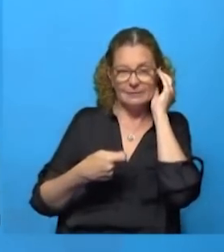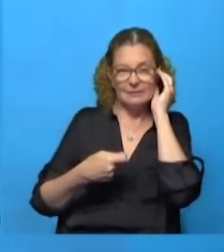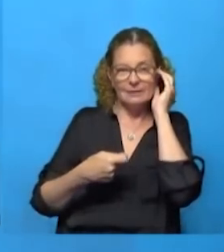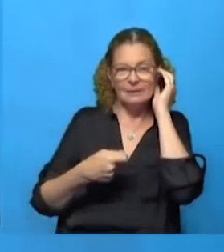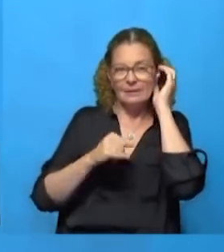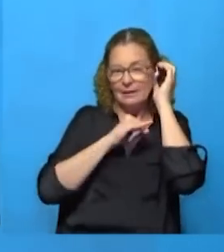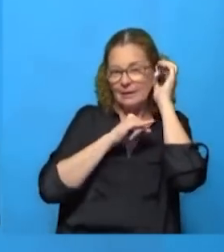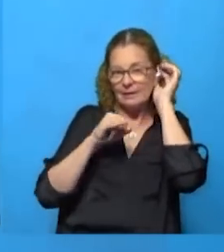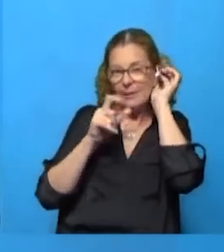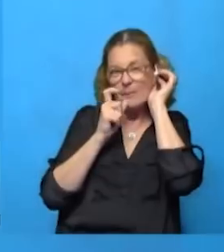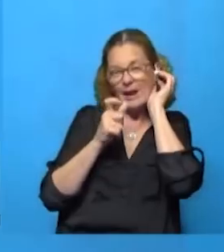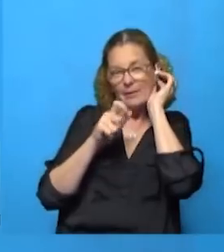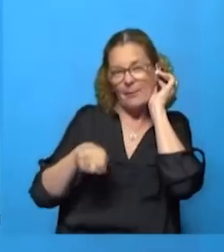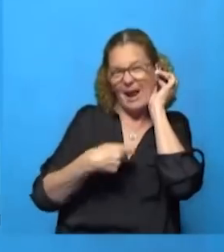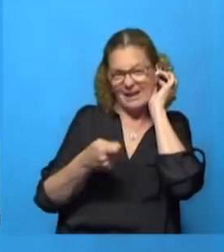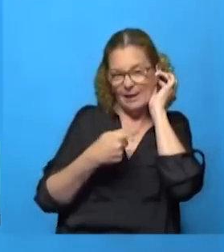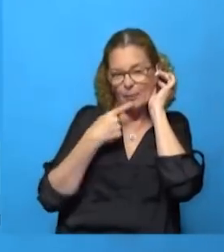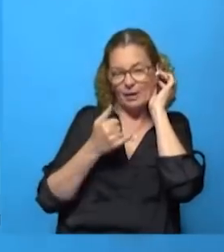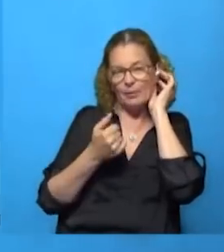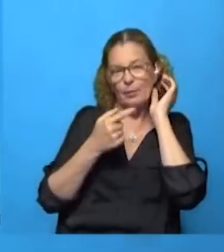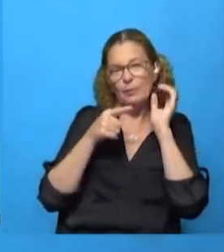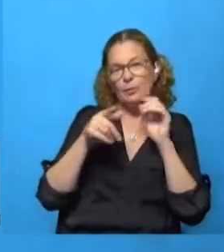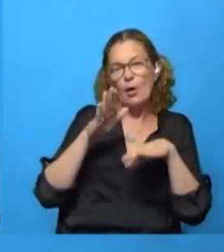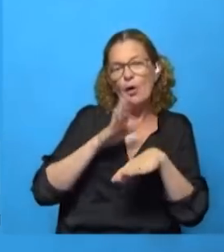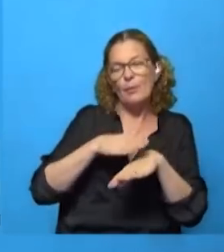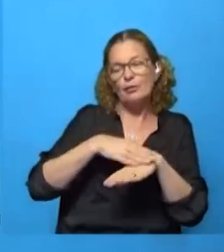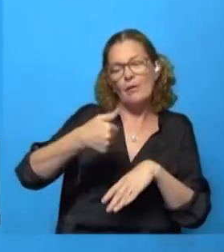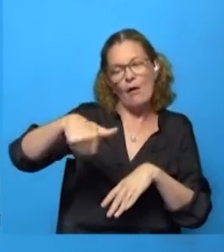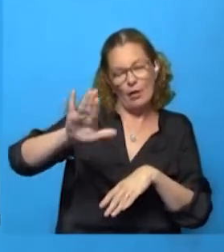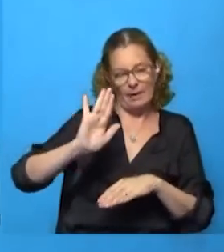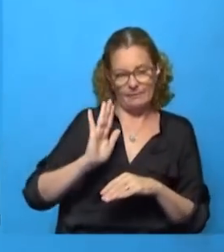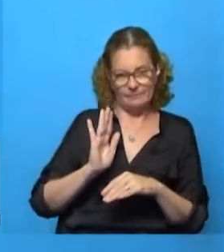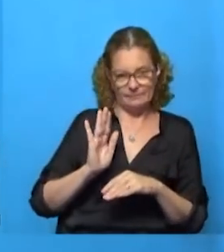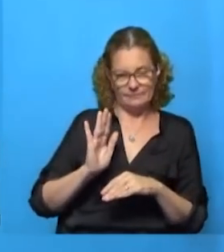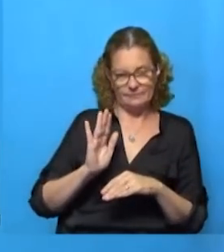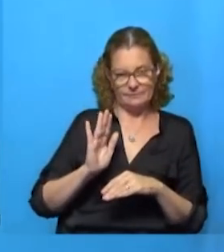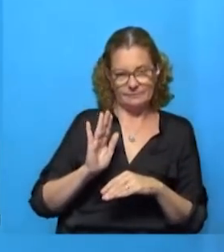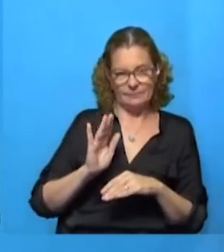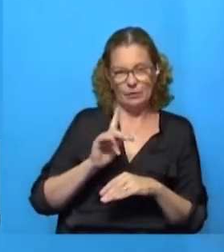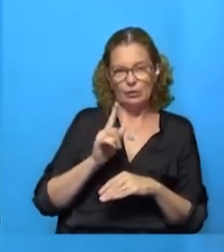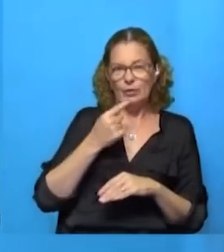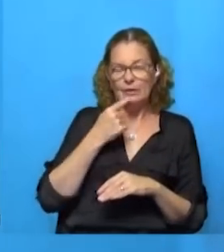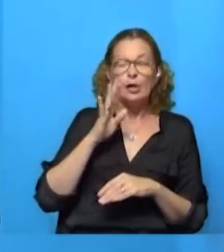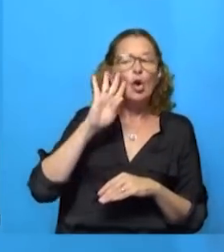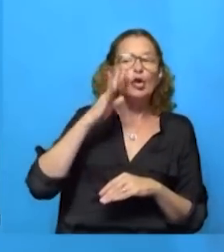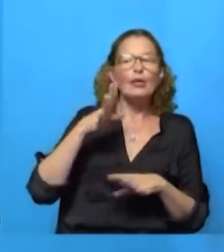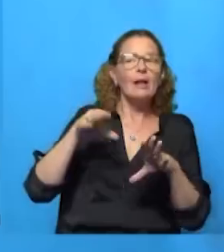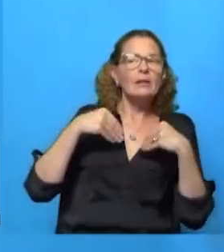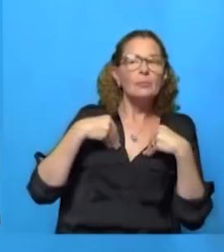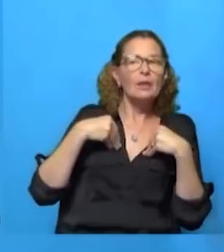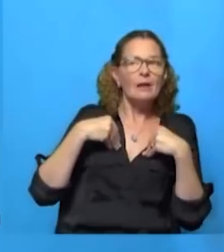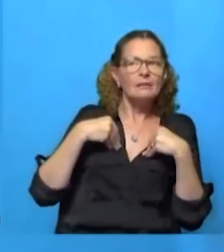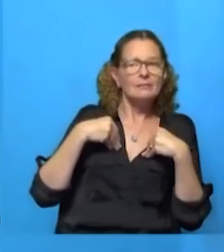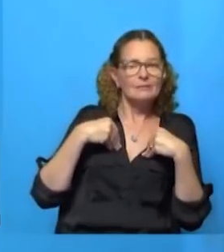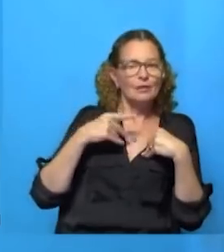el término que se quiere usar pero poniendo la culpa afuera No es decir No no asumiendo más